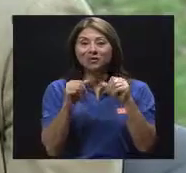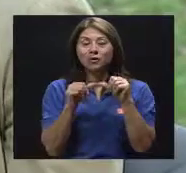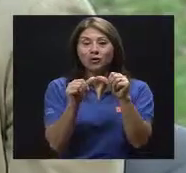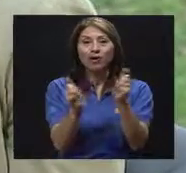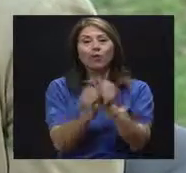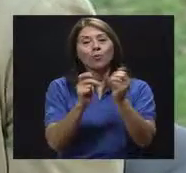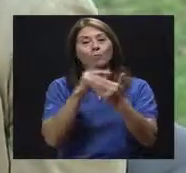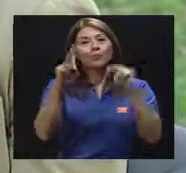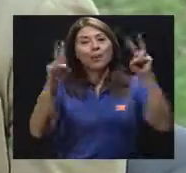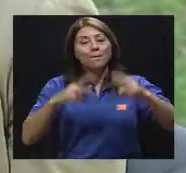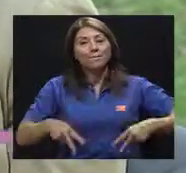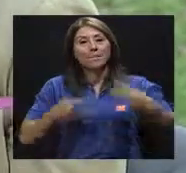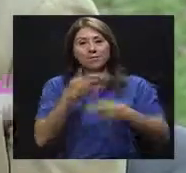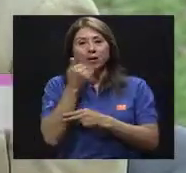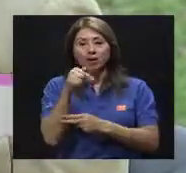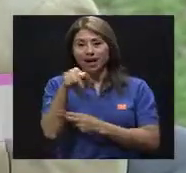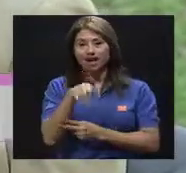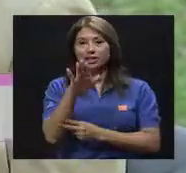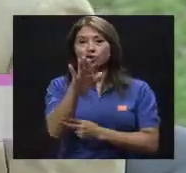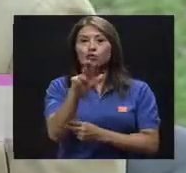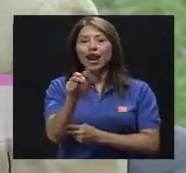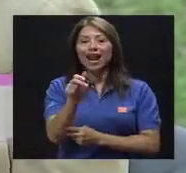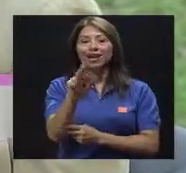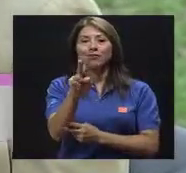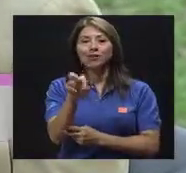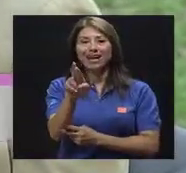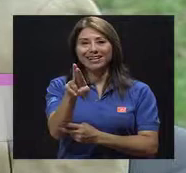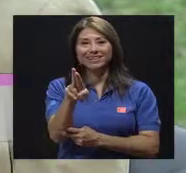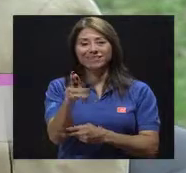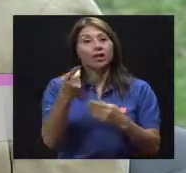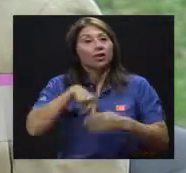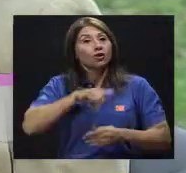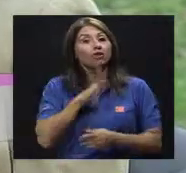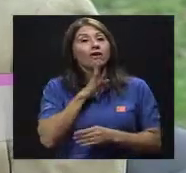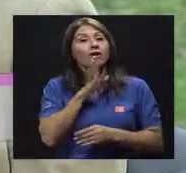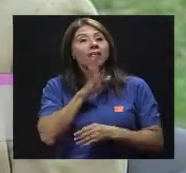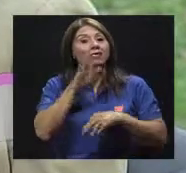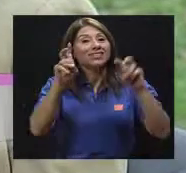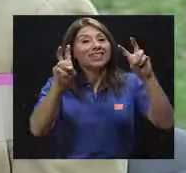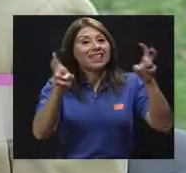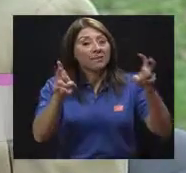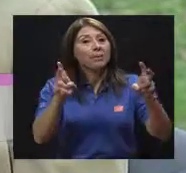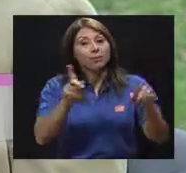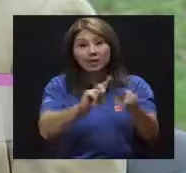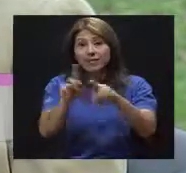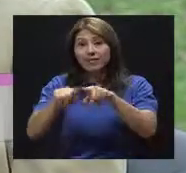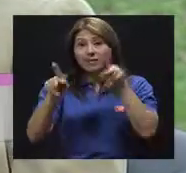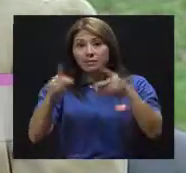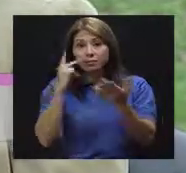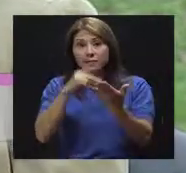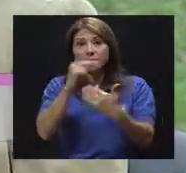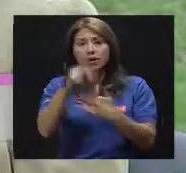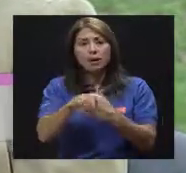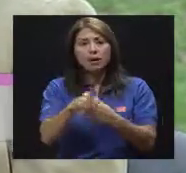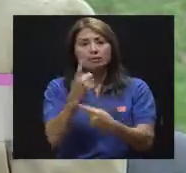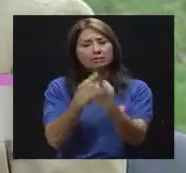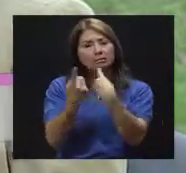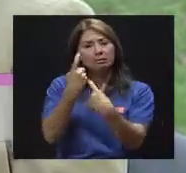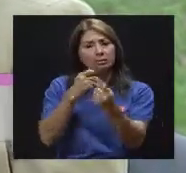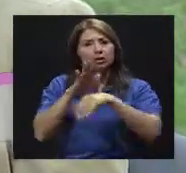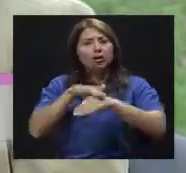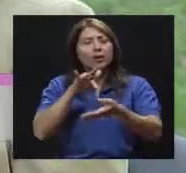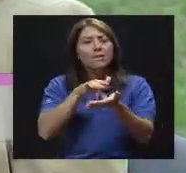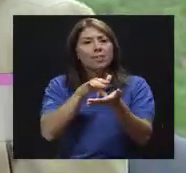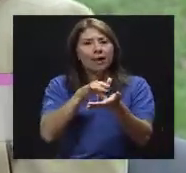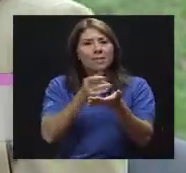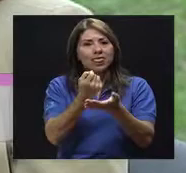Gracias por continuar con Vivir Mejor aquí por su canal UCR. Estamos ampliando este tema sobre la consulta que nos ha hecho varios televidentes en cuanto a los